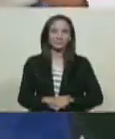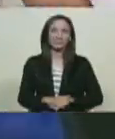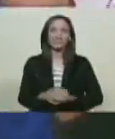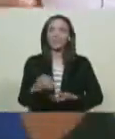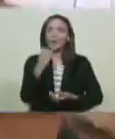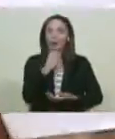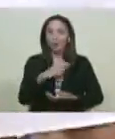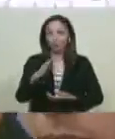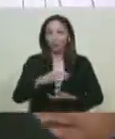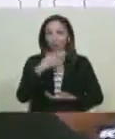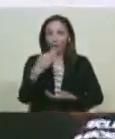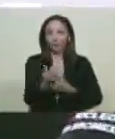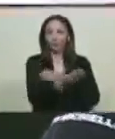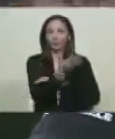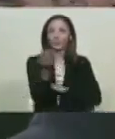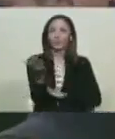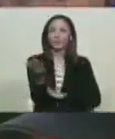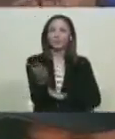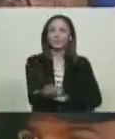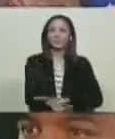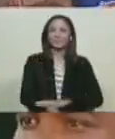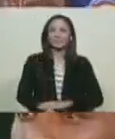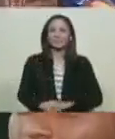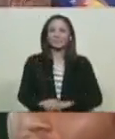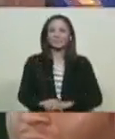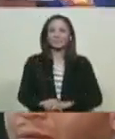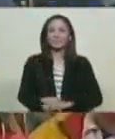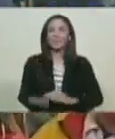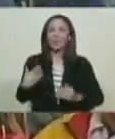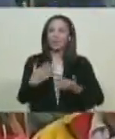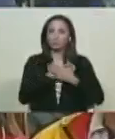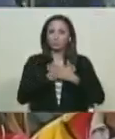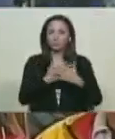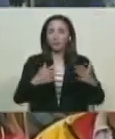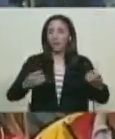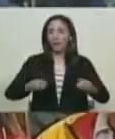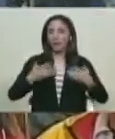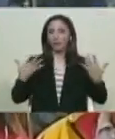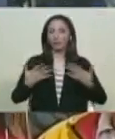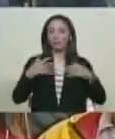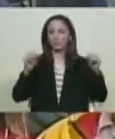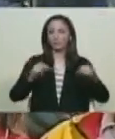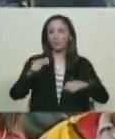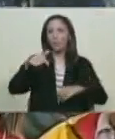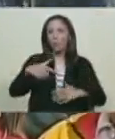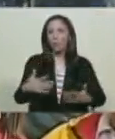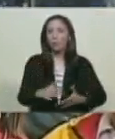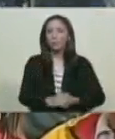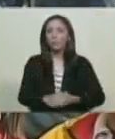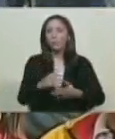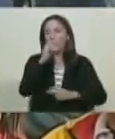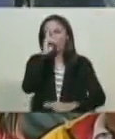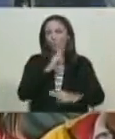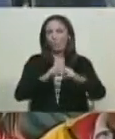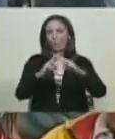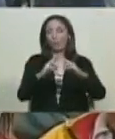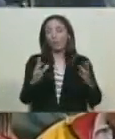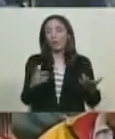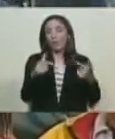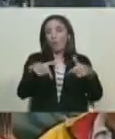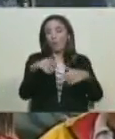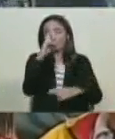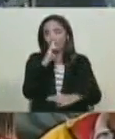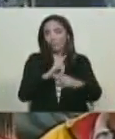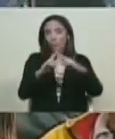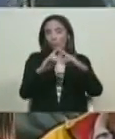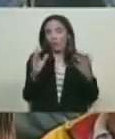Buenas tardes, compañeros. Es un agrado estar aquí hoy y un privilegio. Ustedes no saben el privilegio